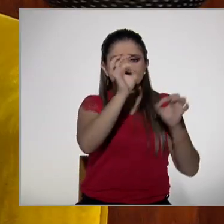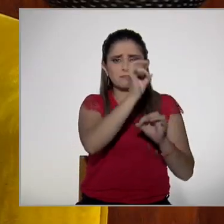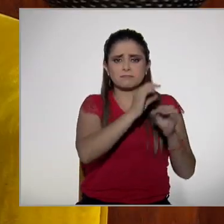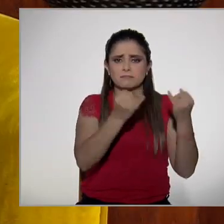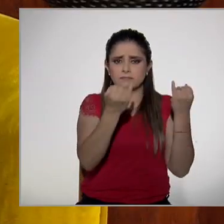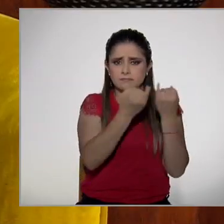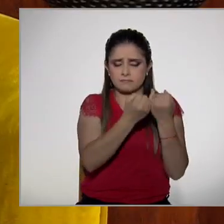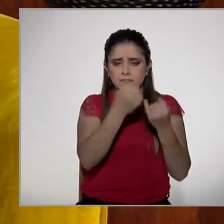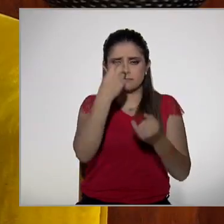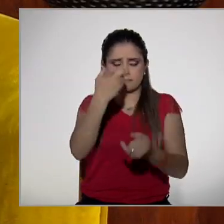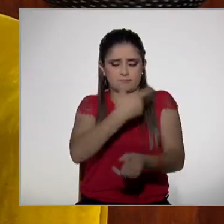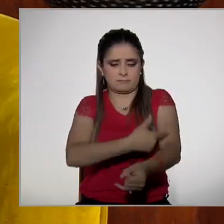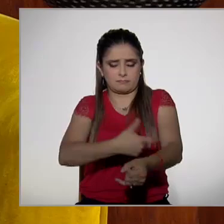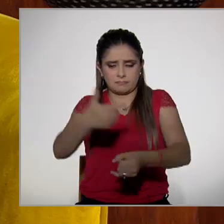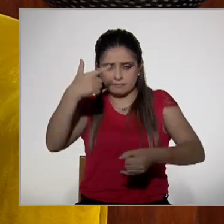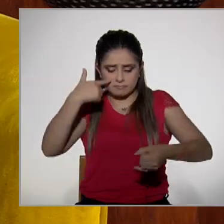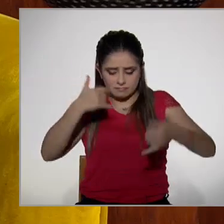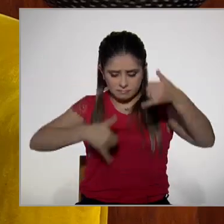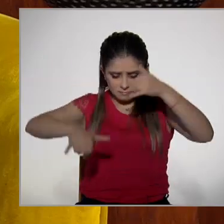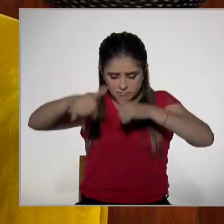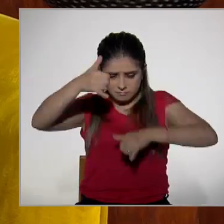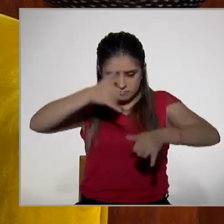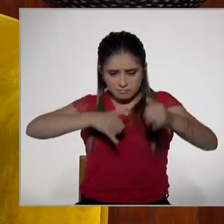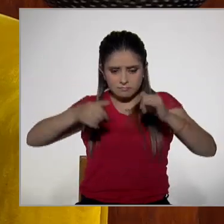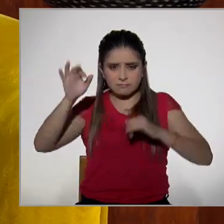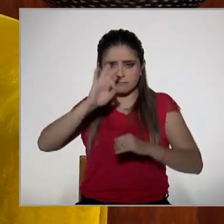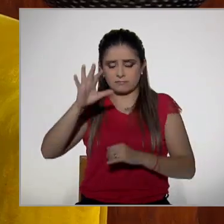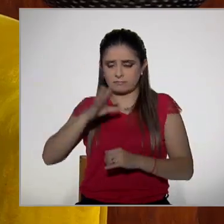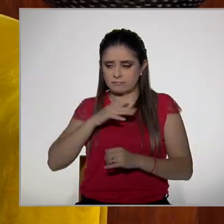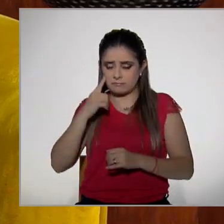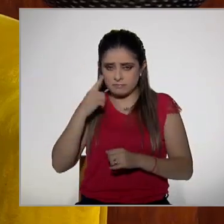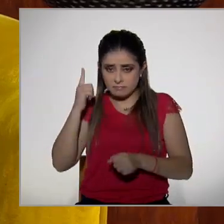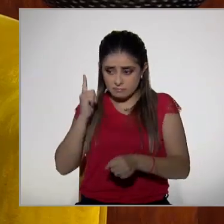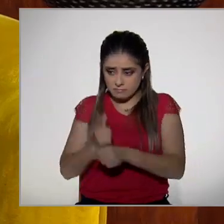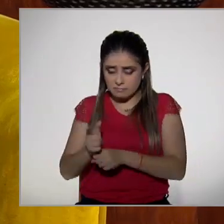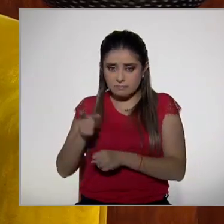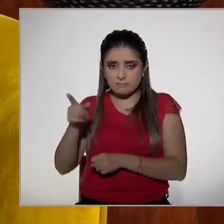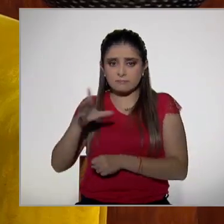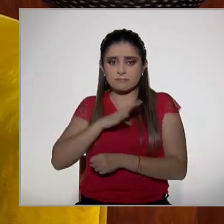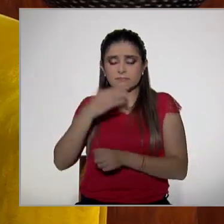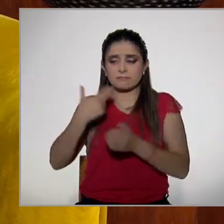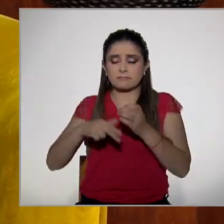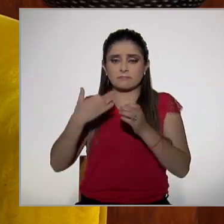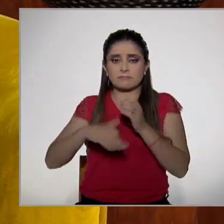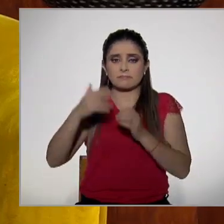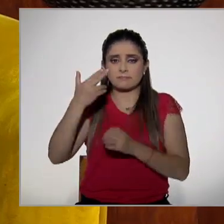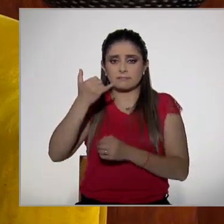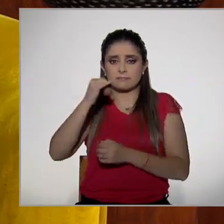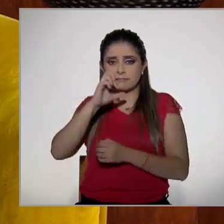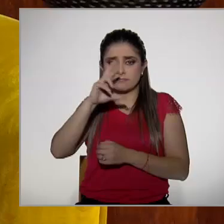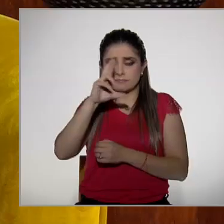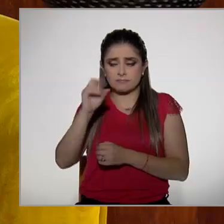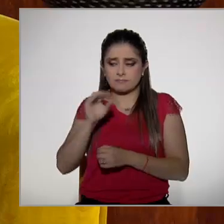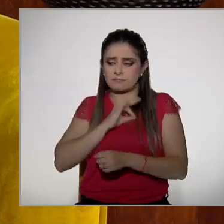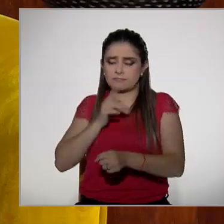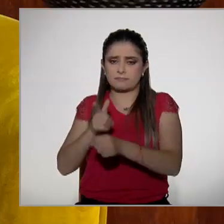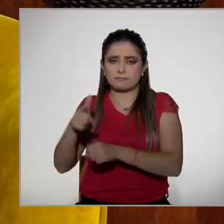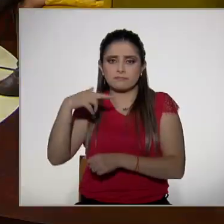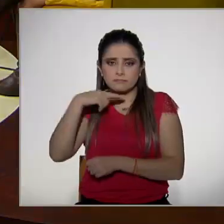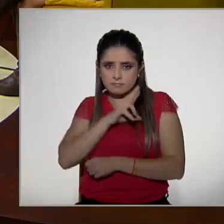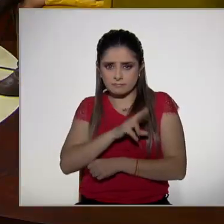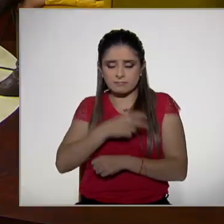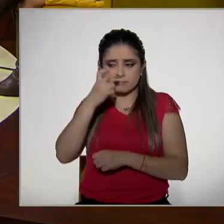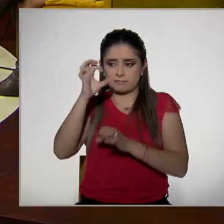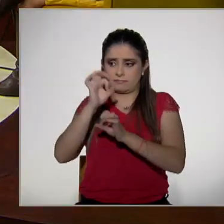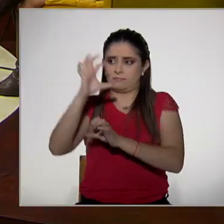la biometría hemática que se altera cuando hay etapas muy tempranas de una deficiencia de hierro entonces si se cambia esta